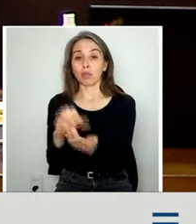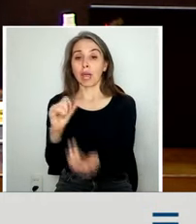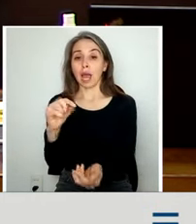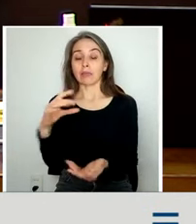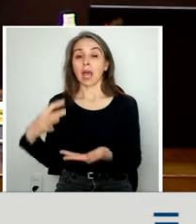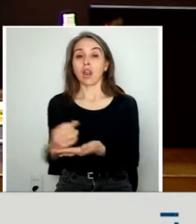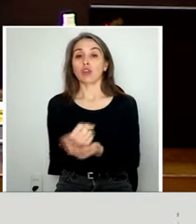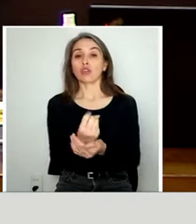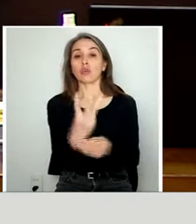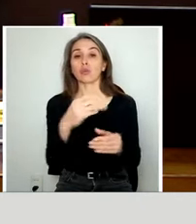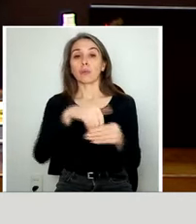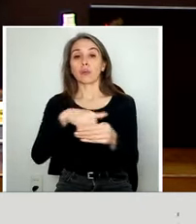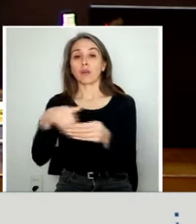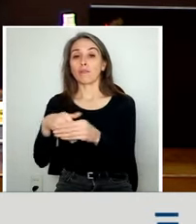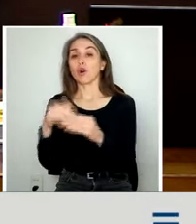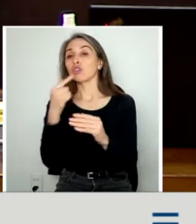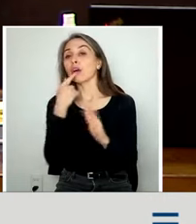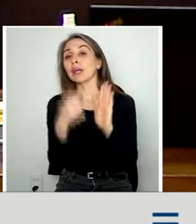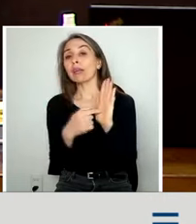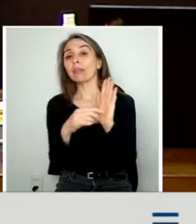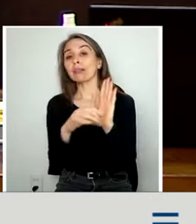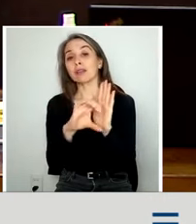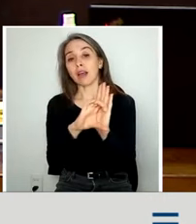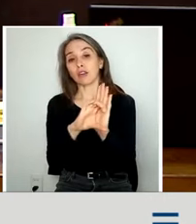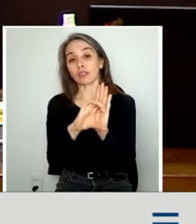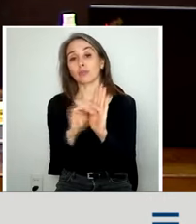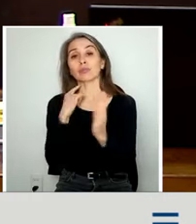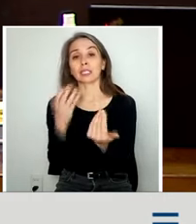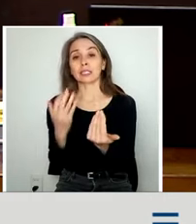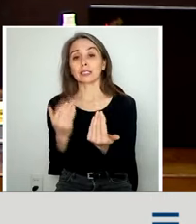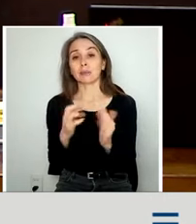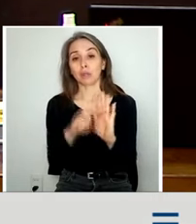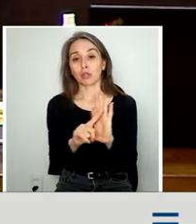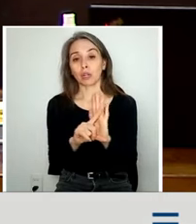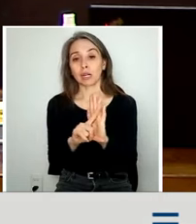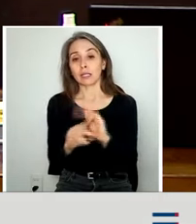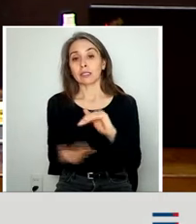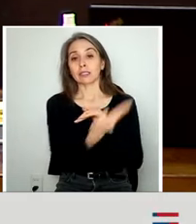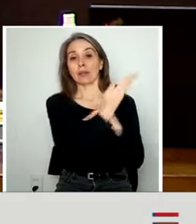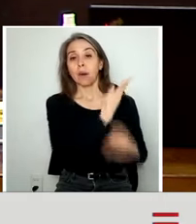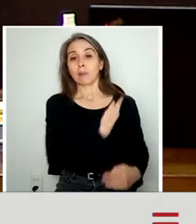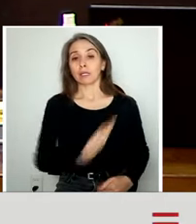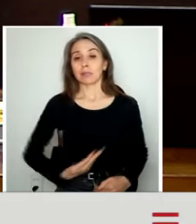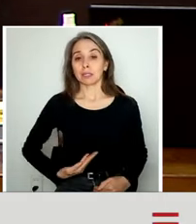el coro un constitucional requerido se despacha el proyecto a ley